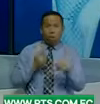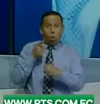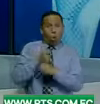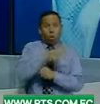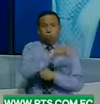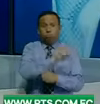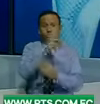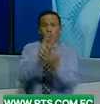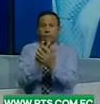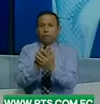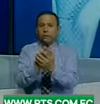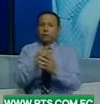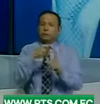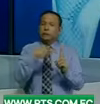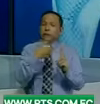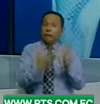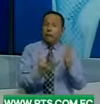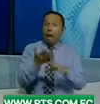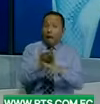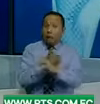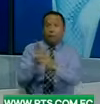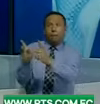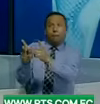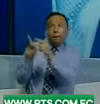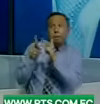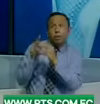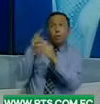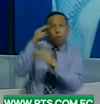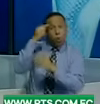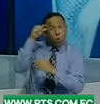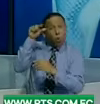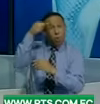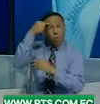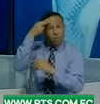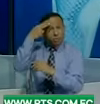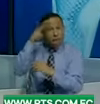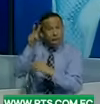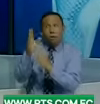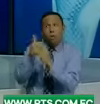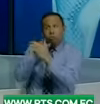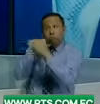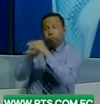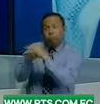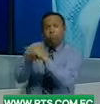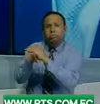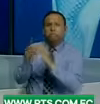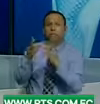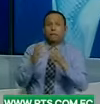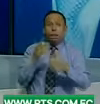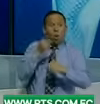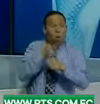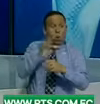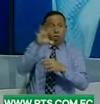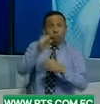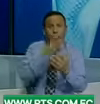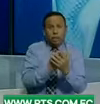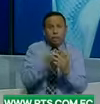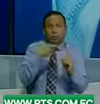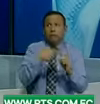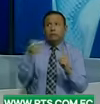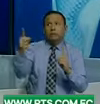pedido de asilo político al gobierno mexicano. Recordemos que este beneficio internacional no contemplaría